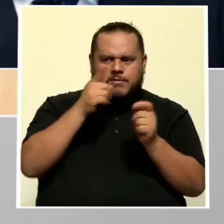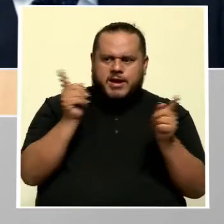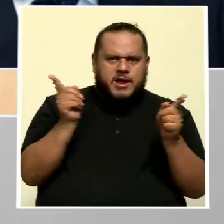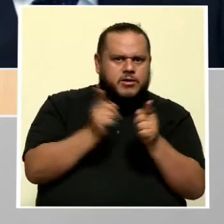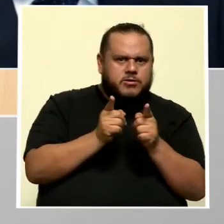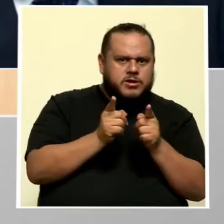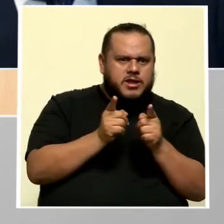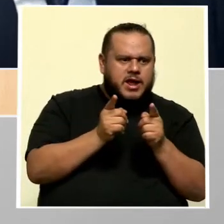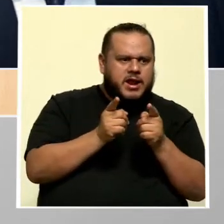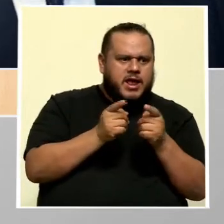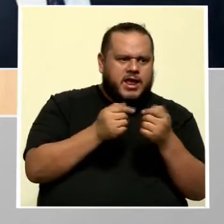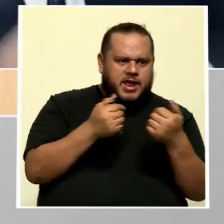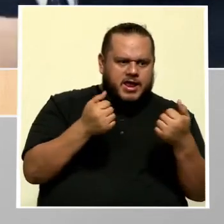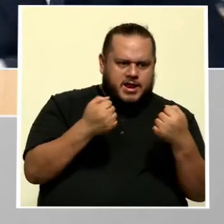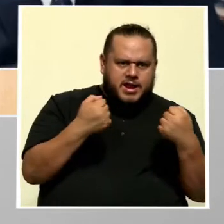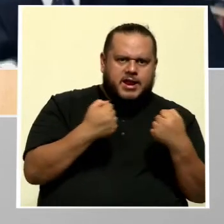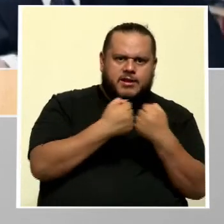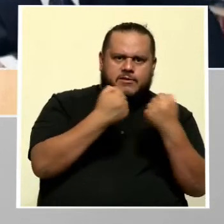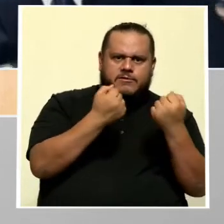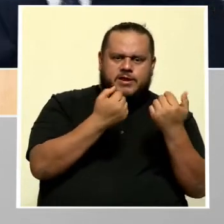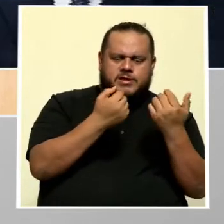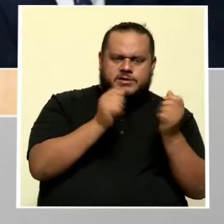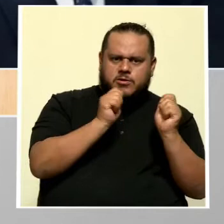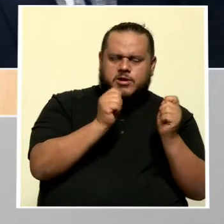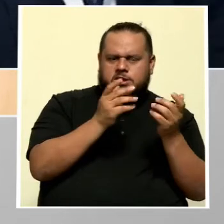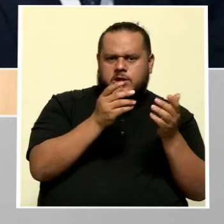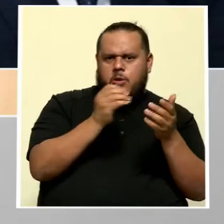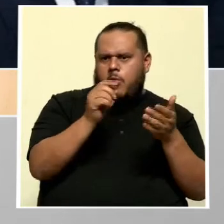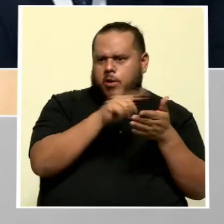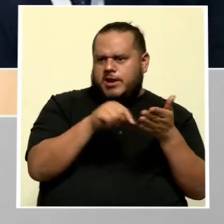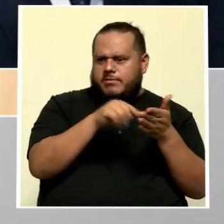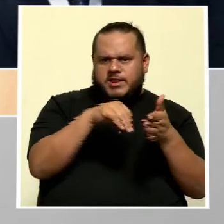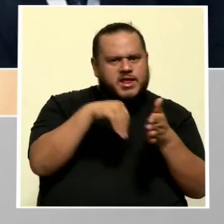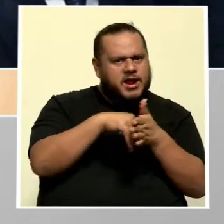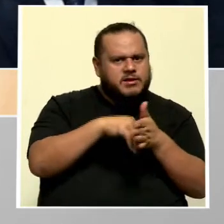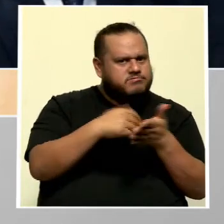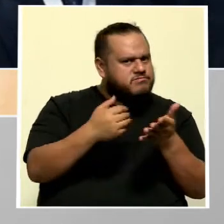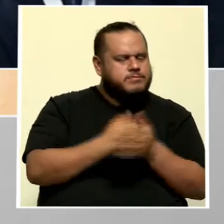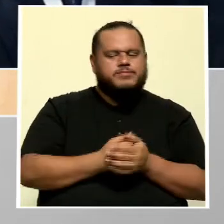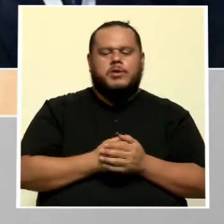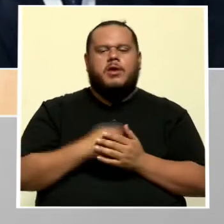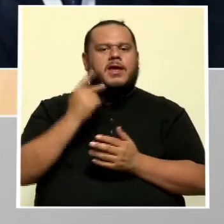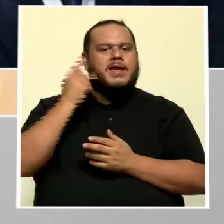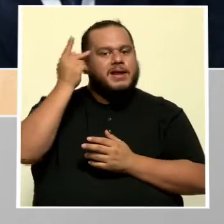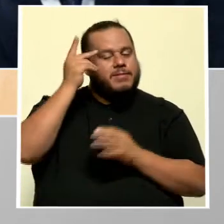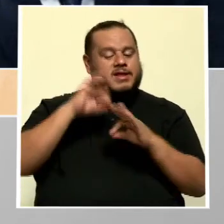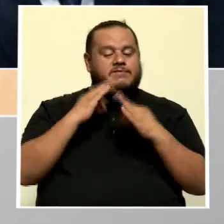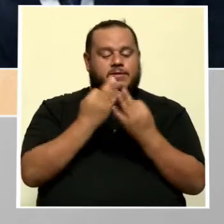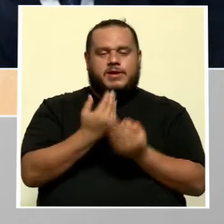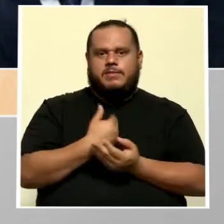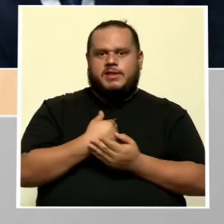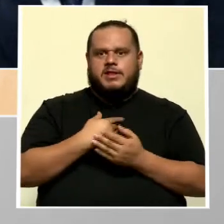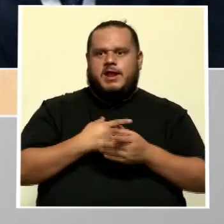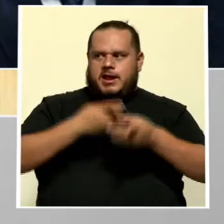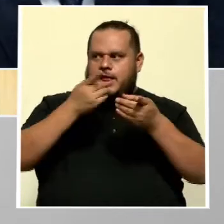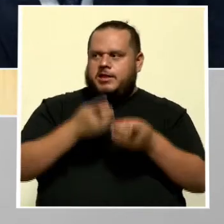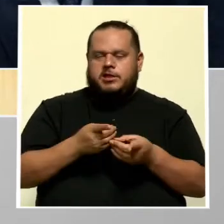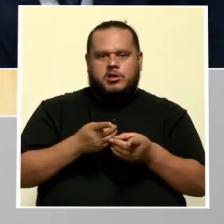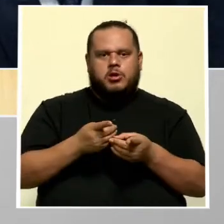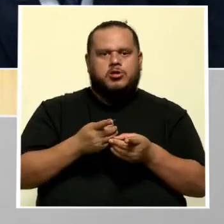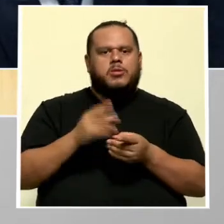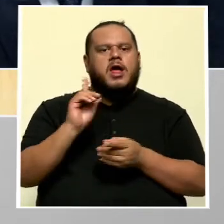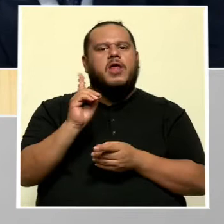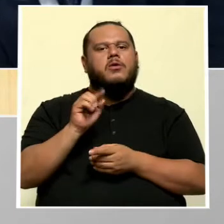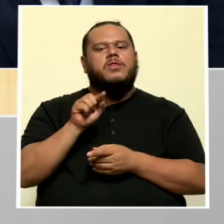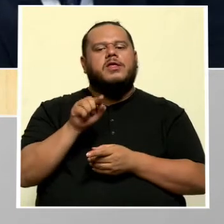educativa o para eliminarla. El padre de familia va a tener la decisión en torno a dónde va a ir